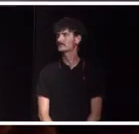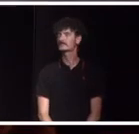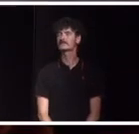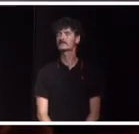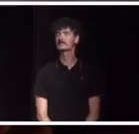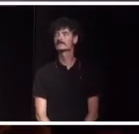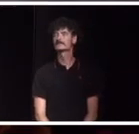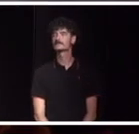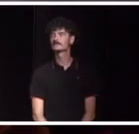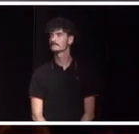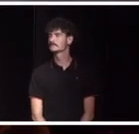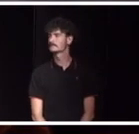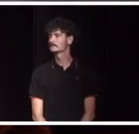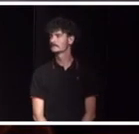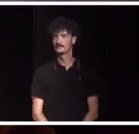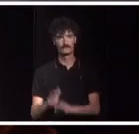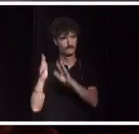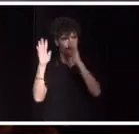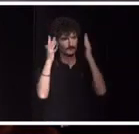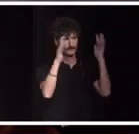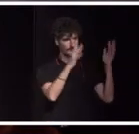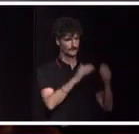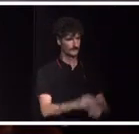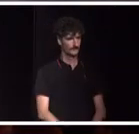2.000 enmiendas, ¿eh?